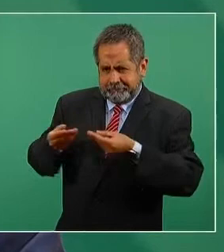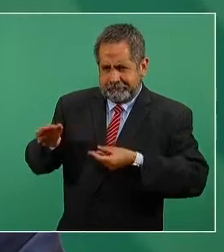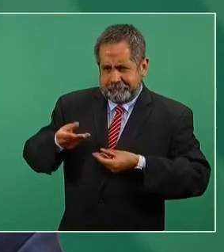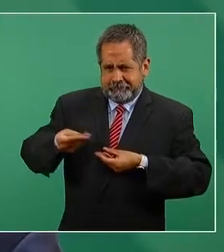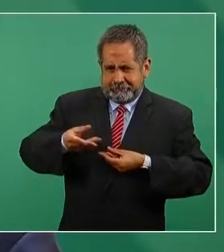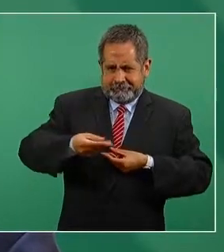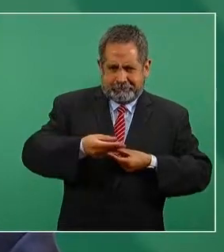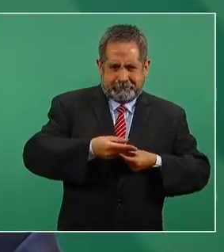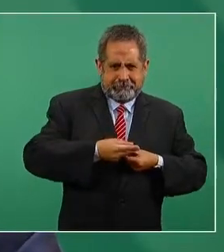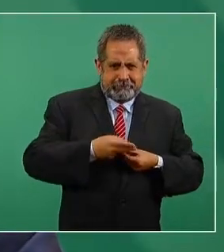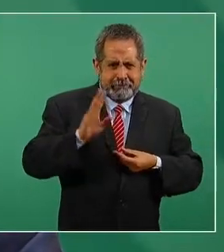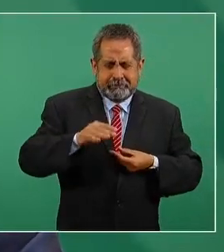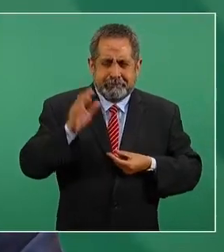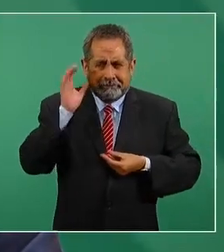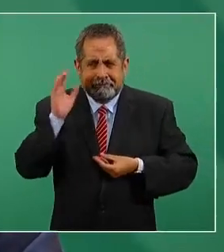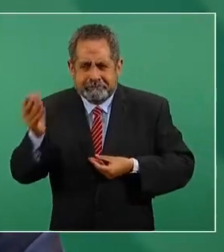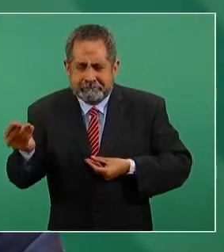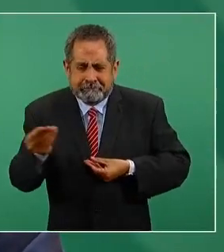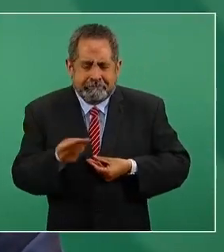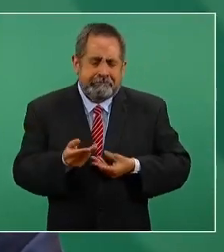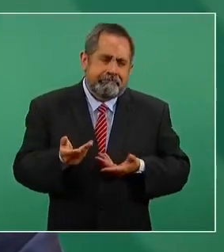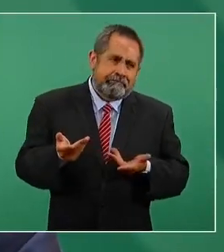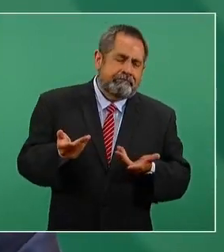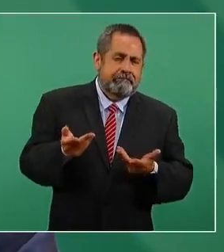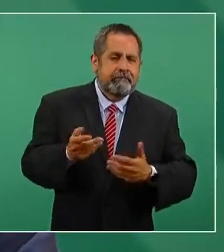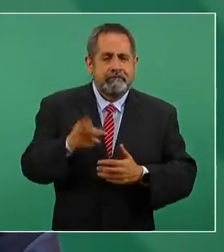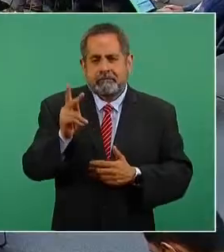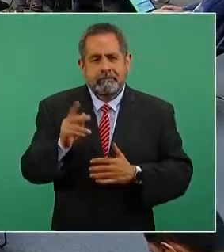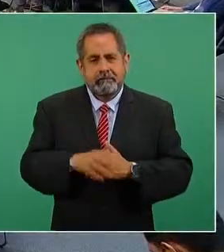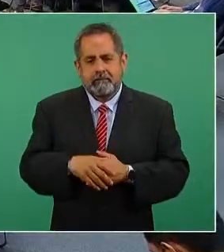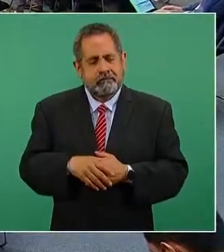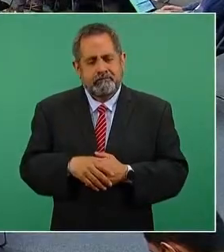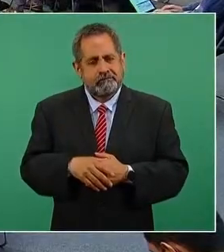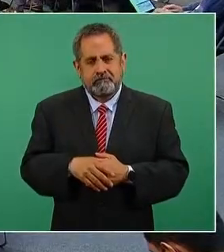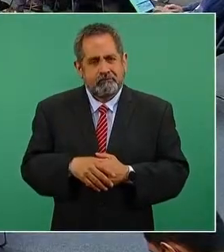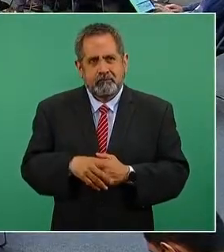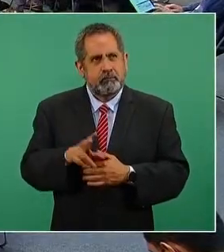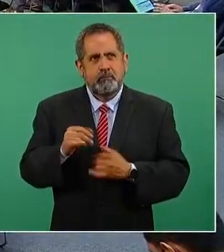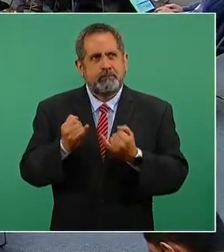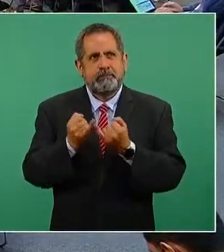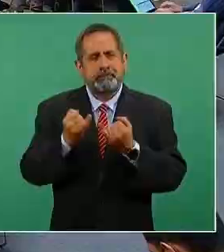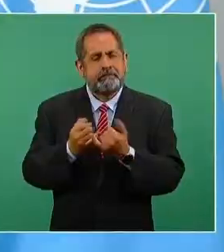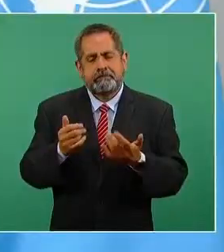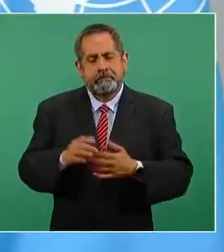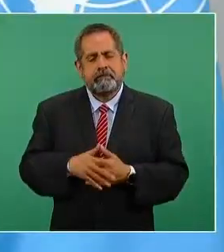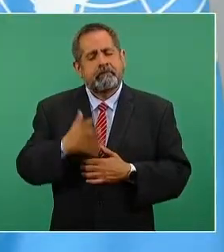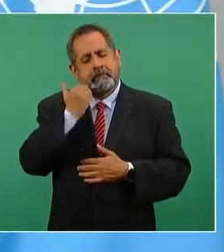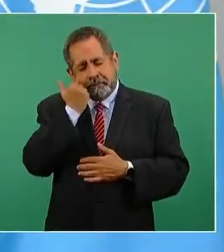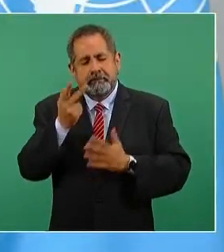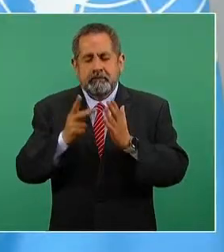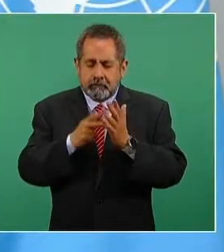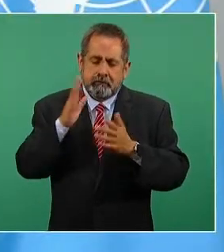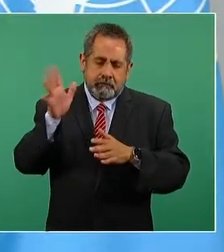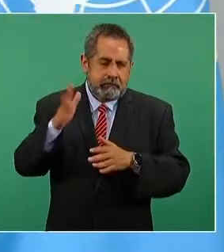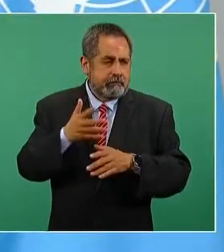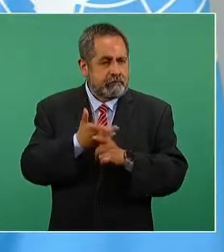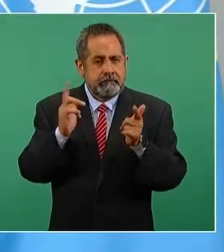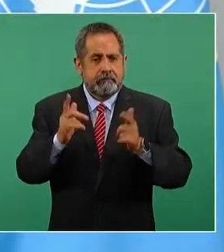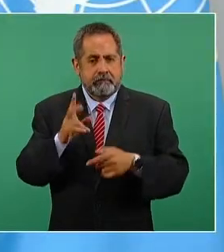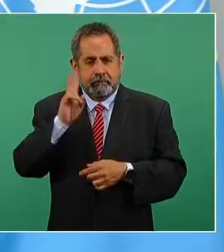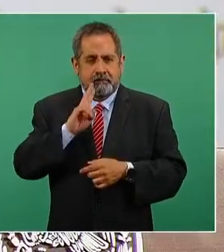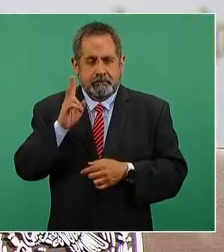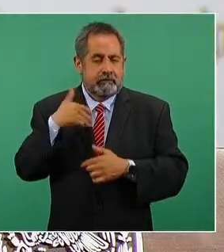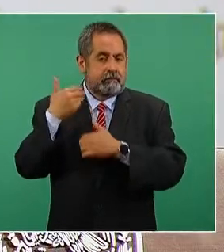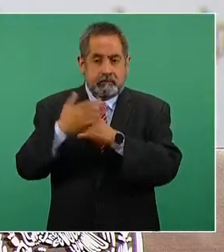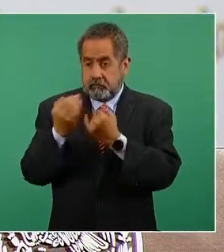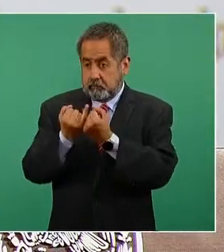escritos, hasta donde puedo los escucho, pero no es lo mismo. Entonces ya queremos también eso, así como vamos a